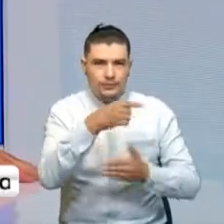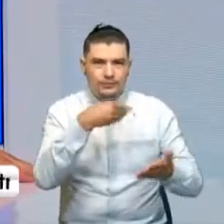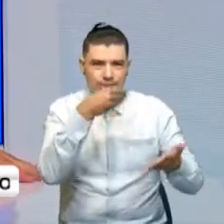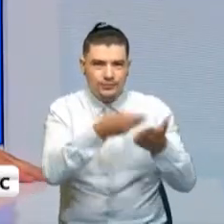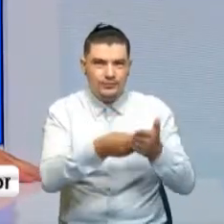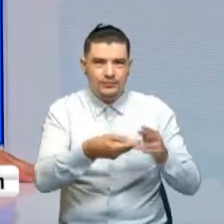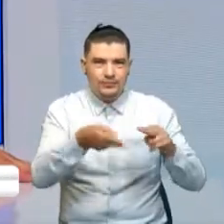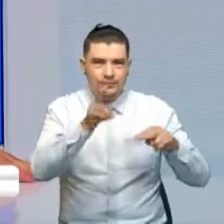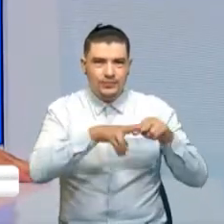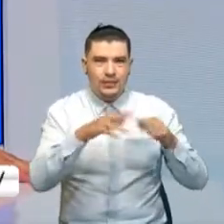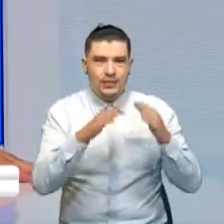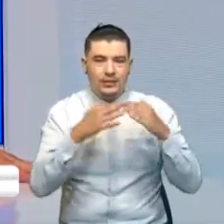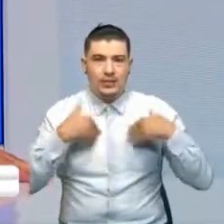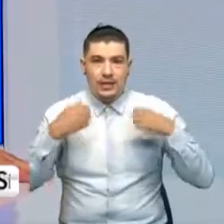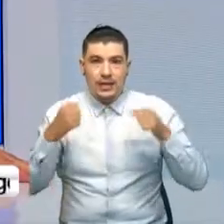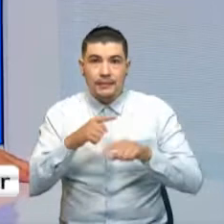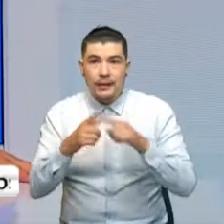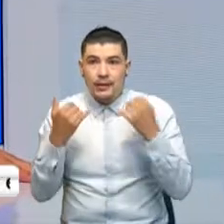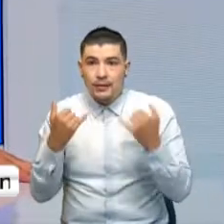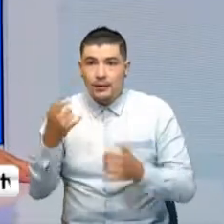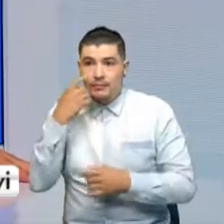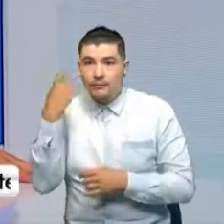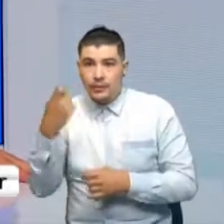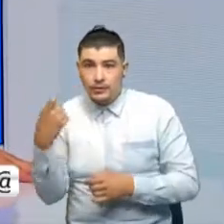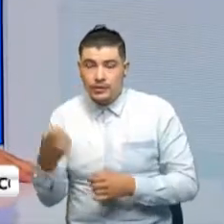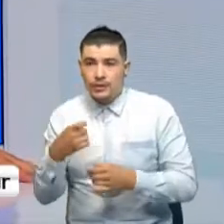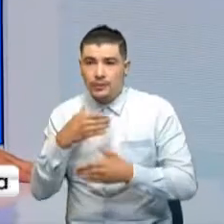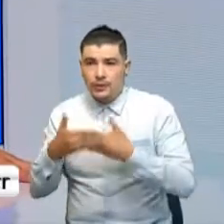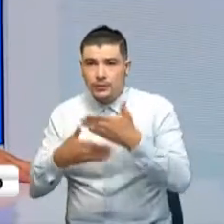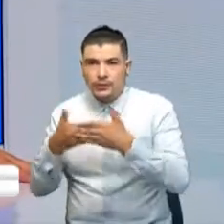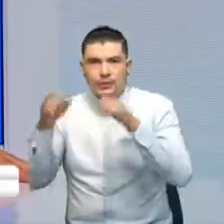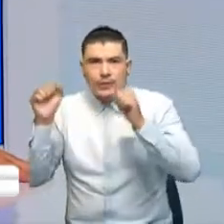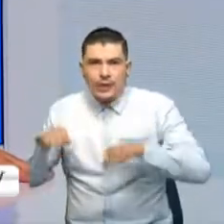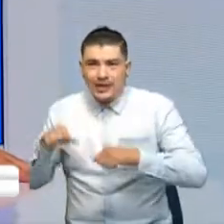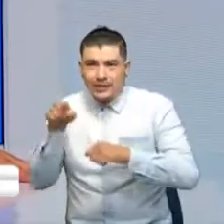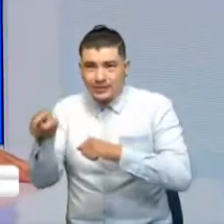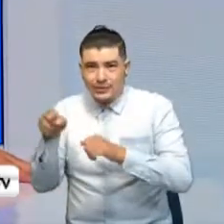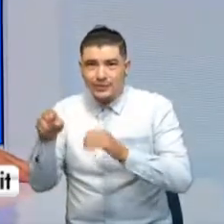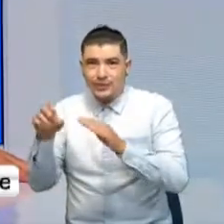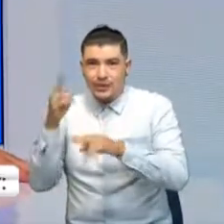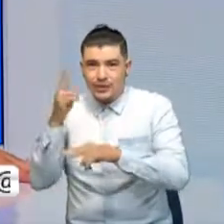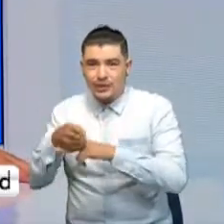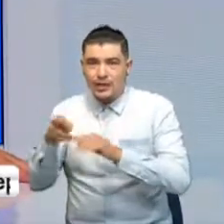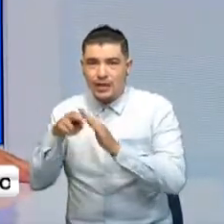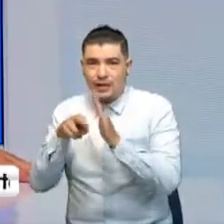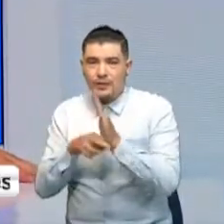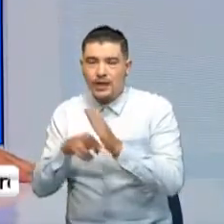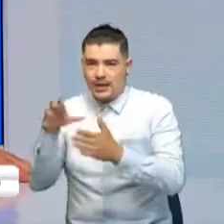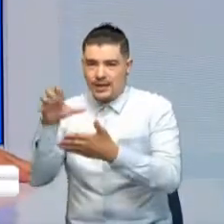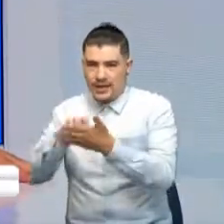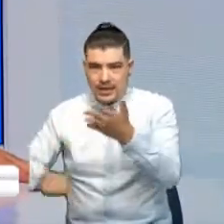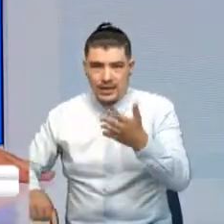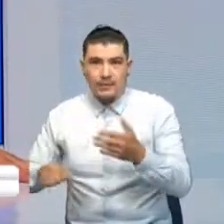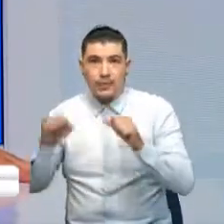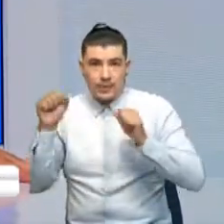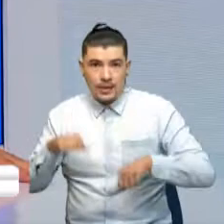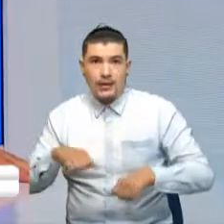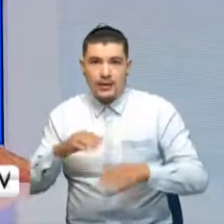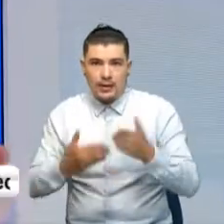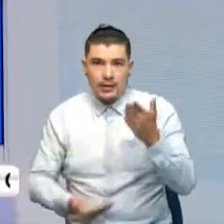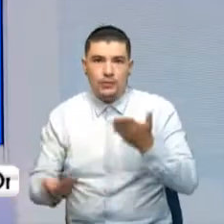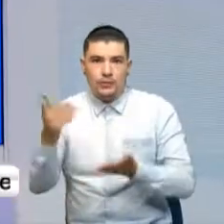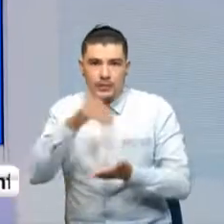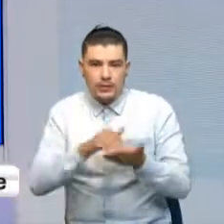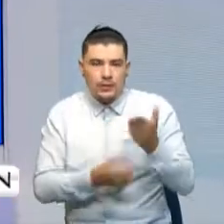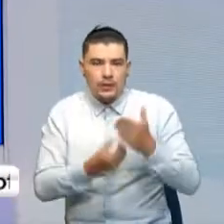iniciado el Consejo para poder buscar la nulidad del avalúo o la suspensión del mismo, como ya lo han planteado. Esto justamente